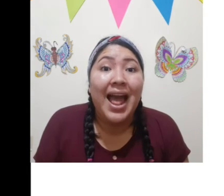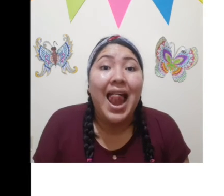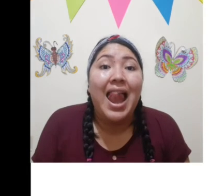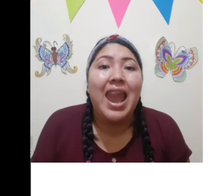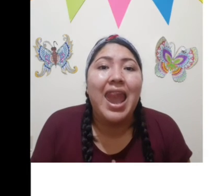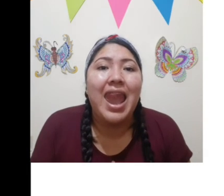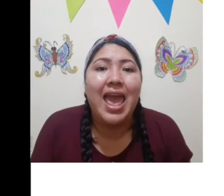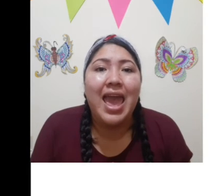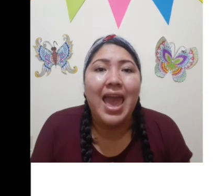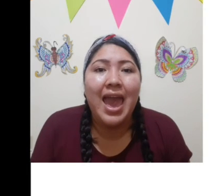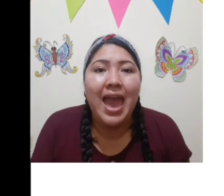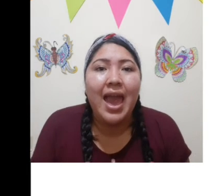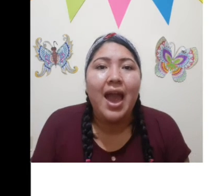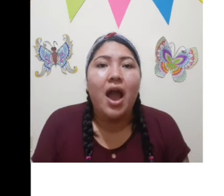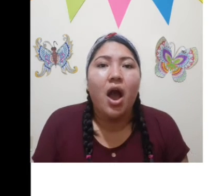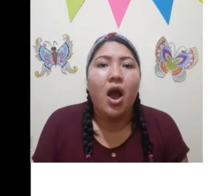palabra lee